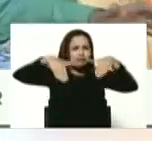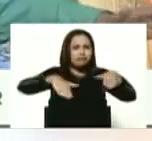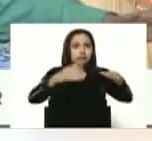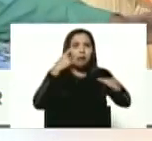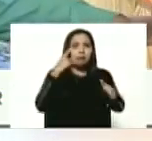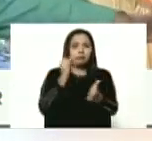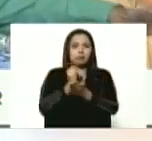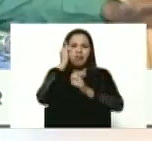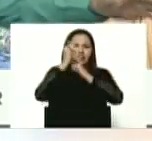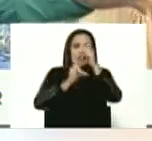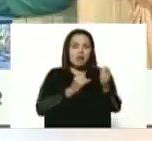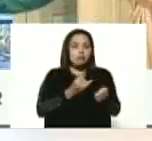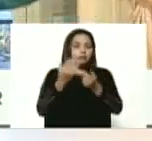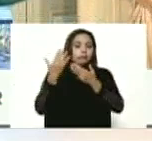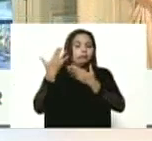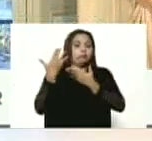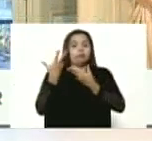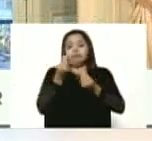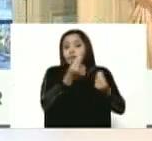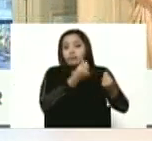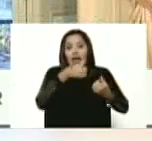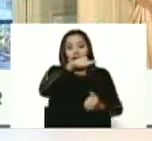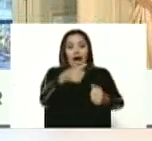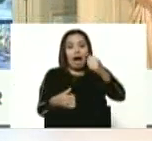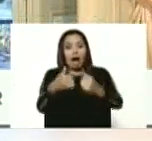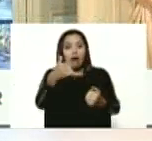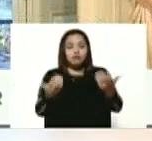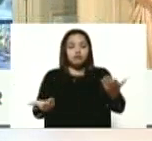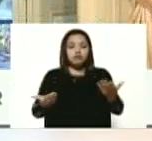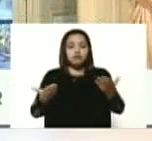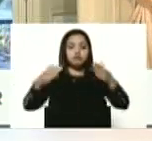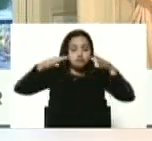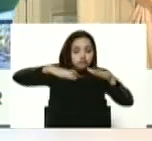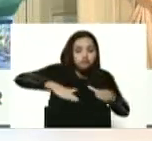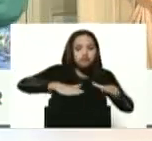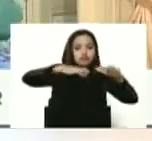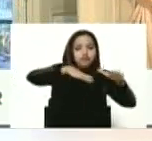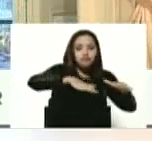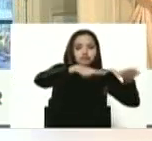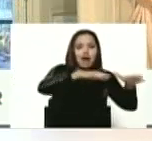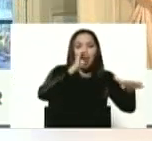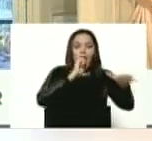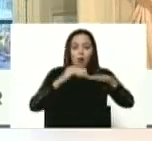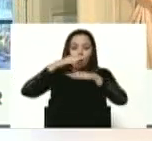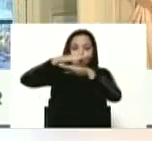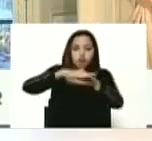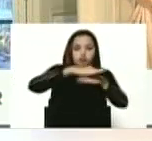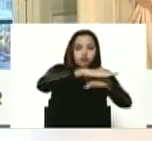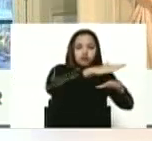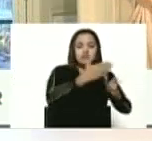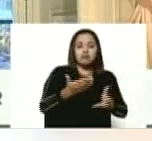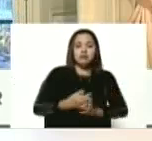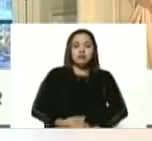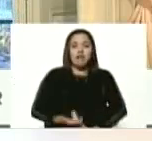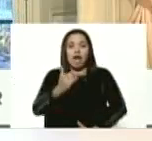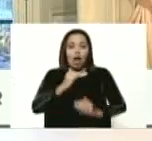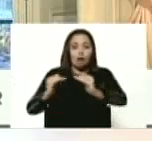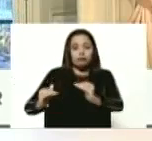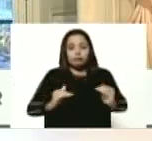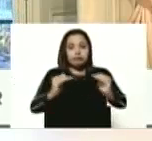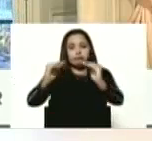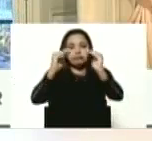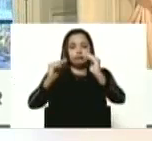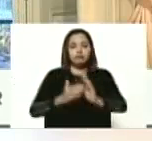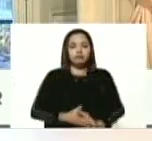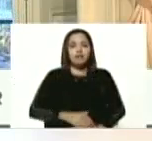las imágenes de miles de vehículos, de carros, flotando en la ciudad. Se inundó completamente el